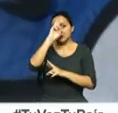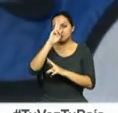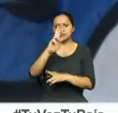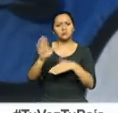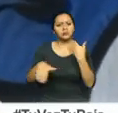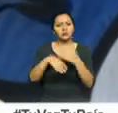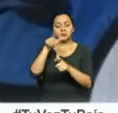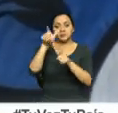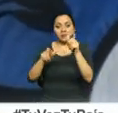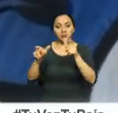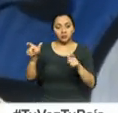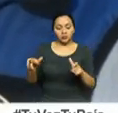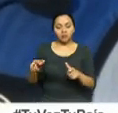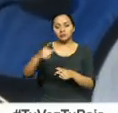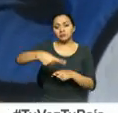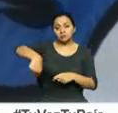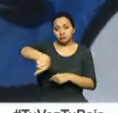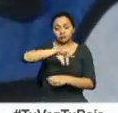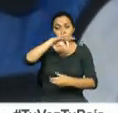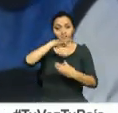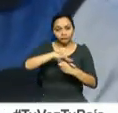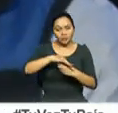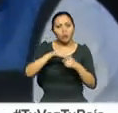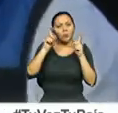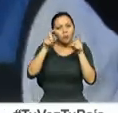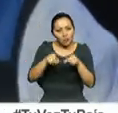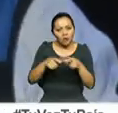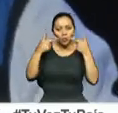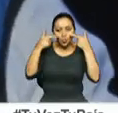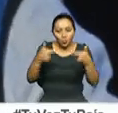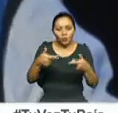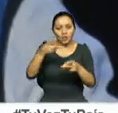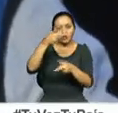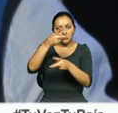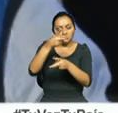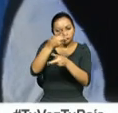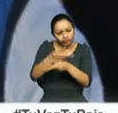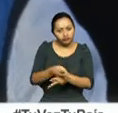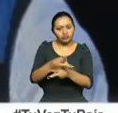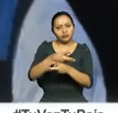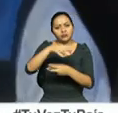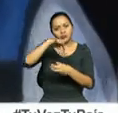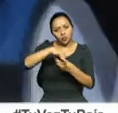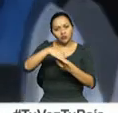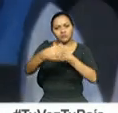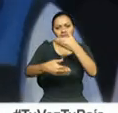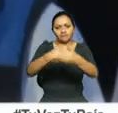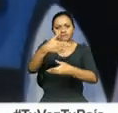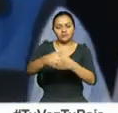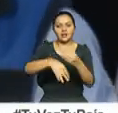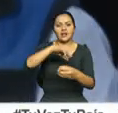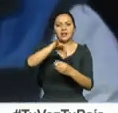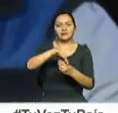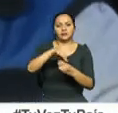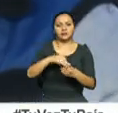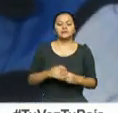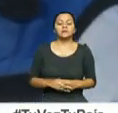gente implica garantizar la decisión de las y los ecuatorianos en los procesos electorales. En